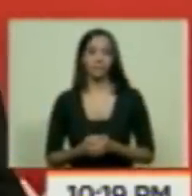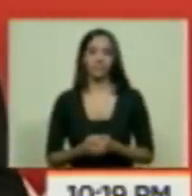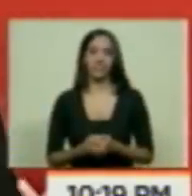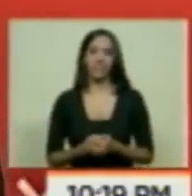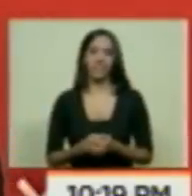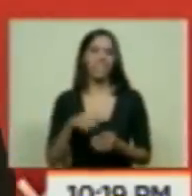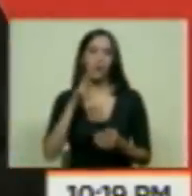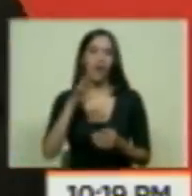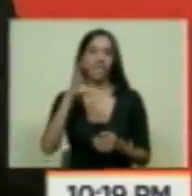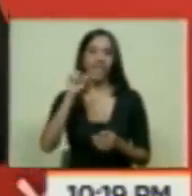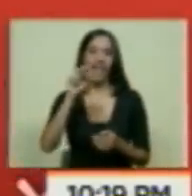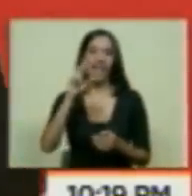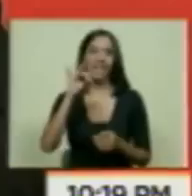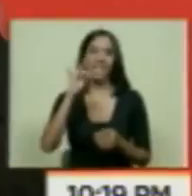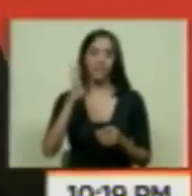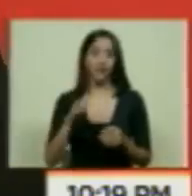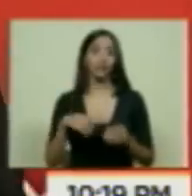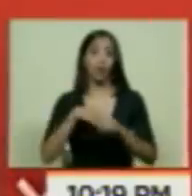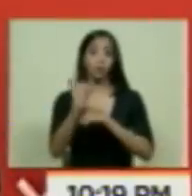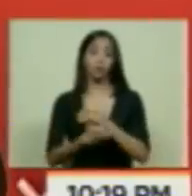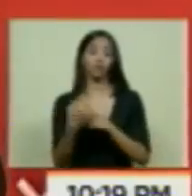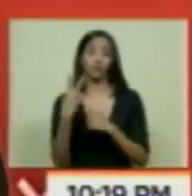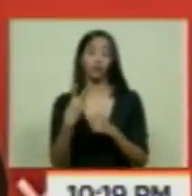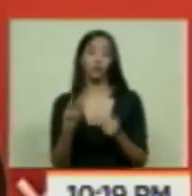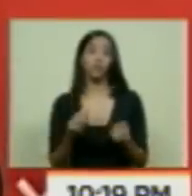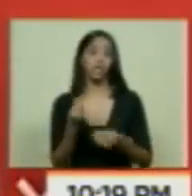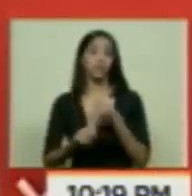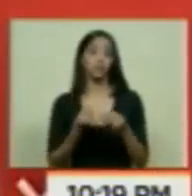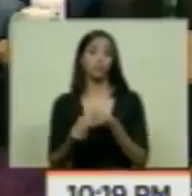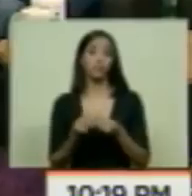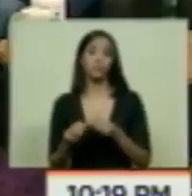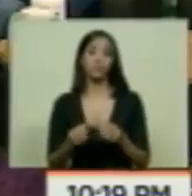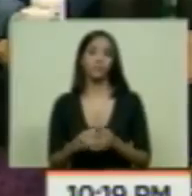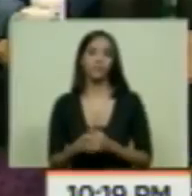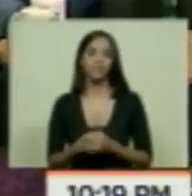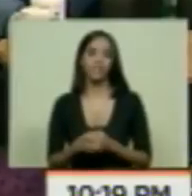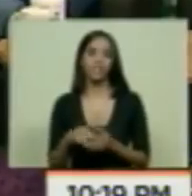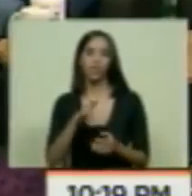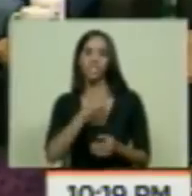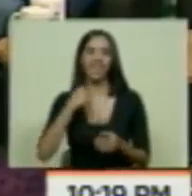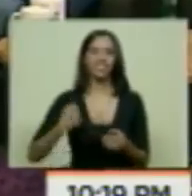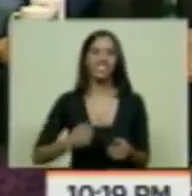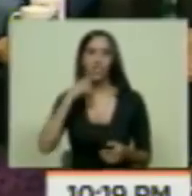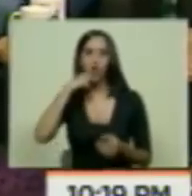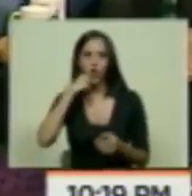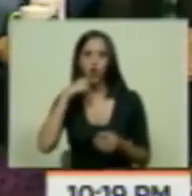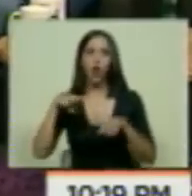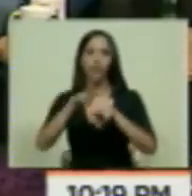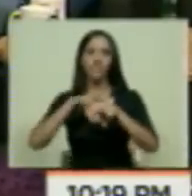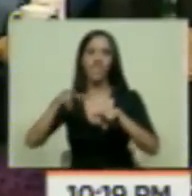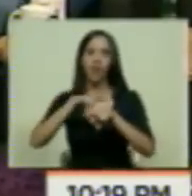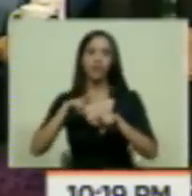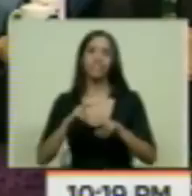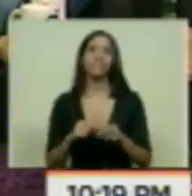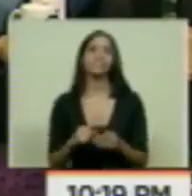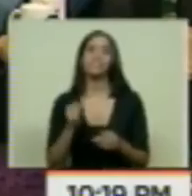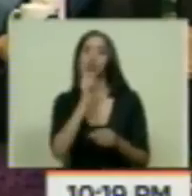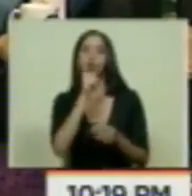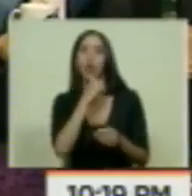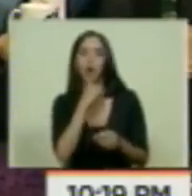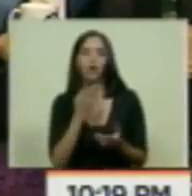eran todos los proyectos donde él, bueno, usó. Y ahorita los bloques no se llaman los chinos, los rusos, los bielorrusos, sino que se llaman Simón